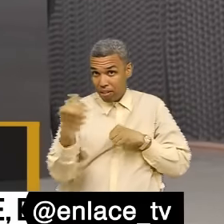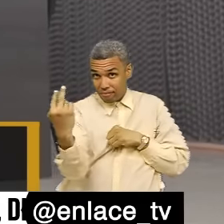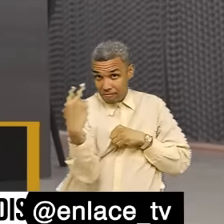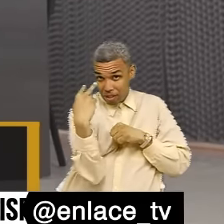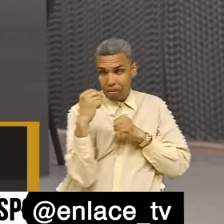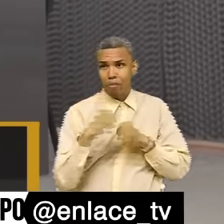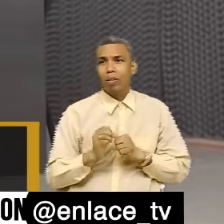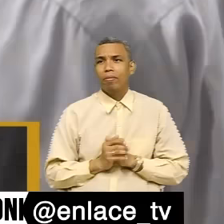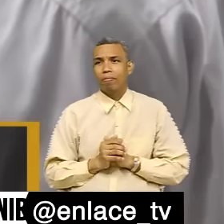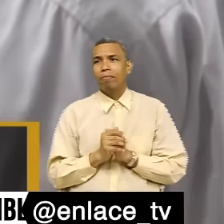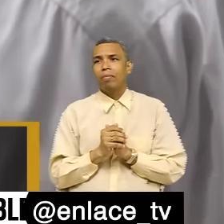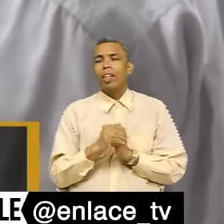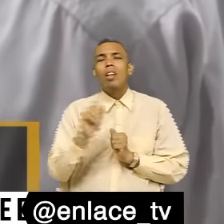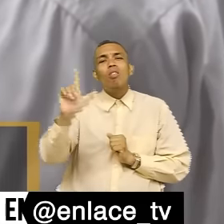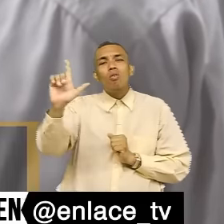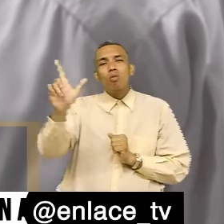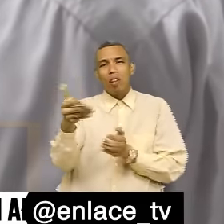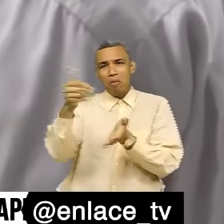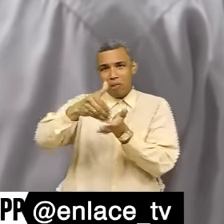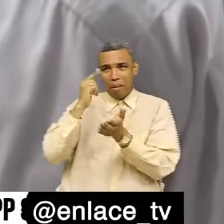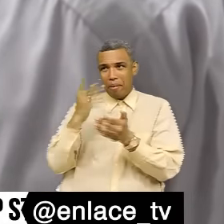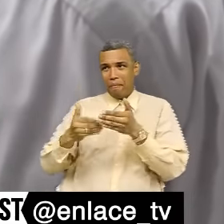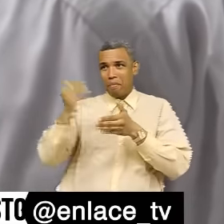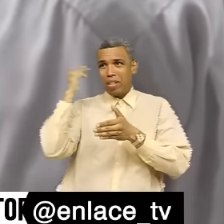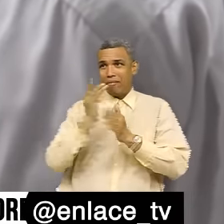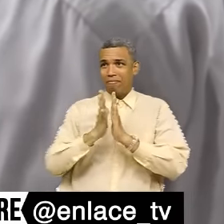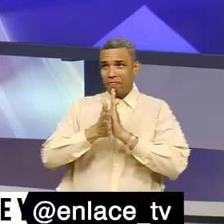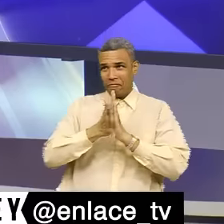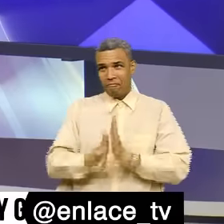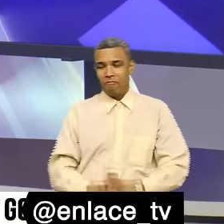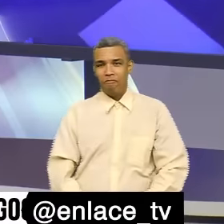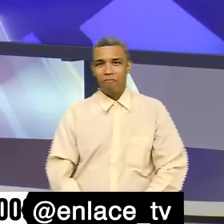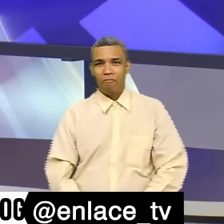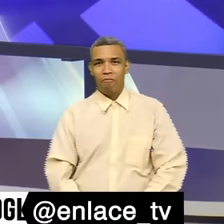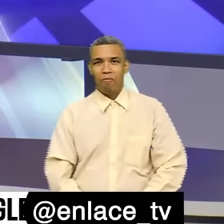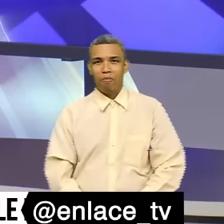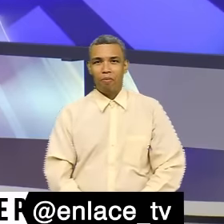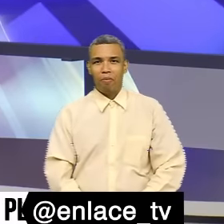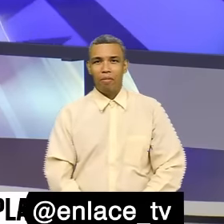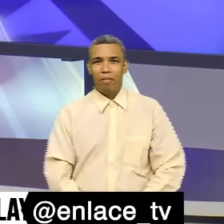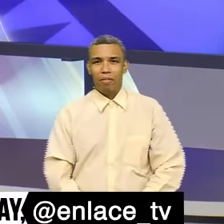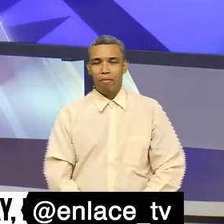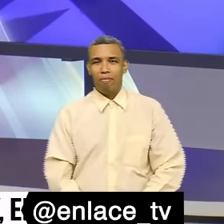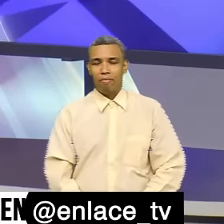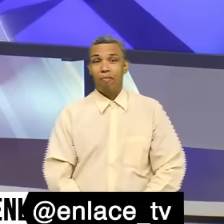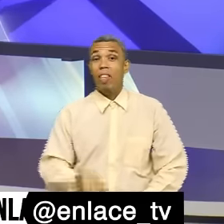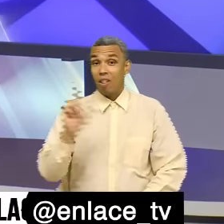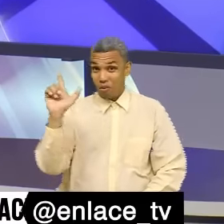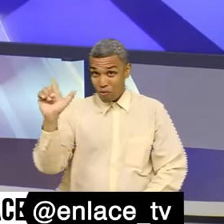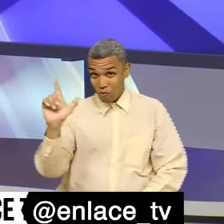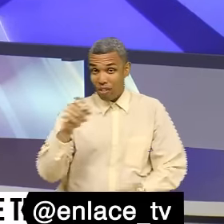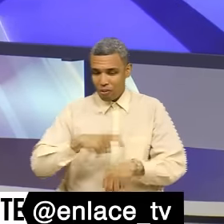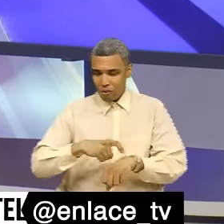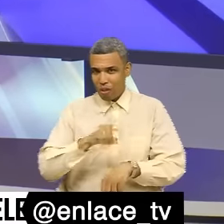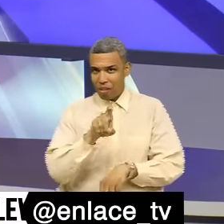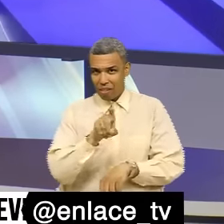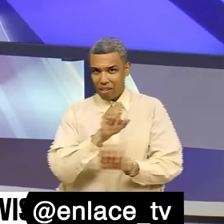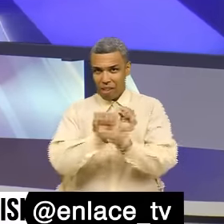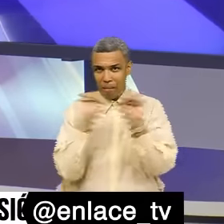se ve desde el próximo lunes para que usted amanezca bien informado. Así es, nos vemos el lunes en Enlace Radio 6